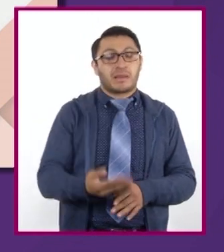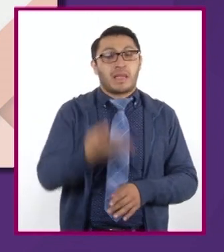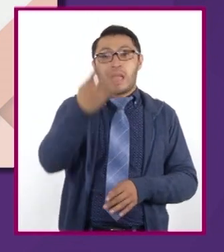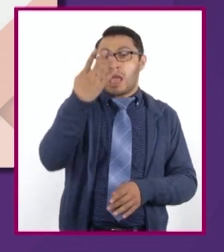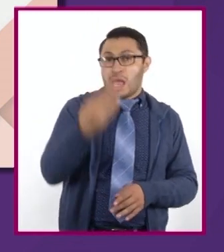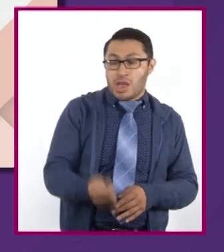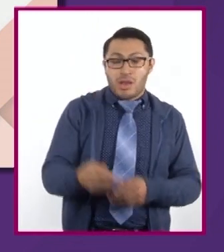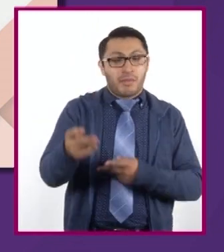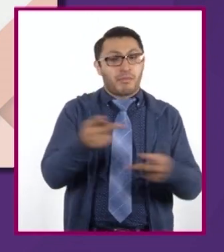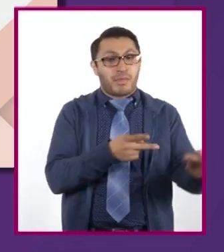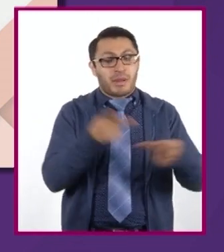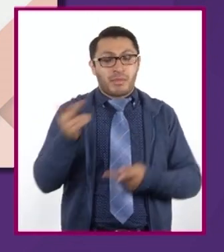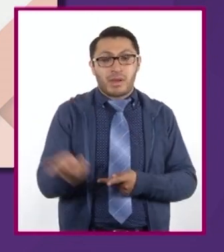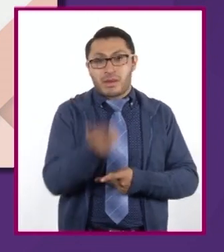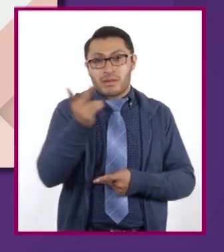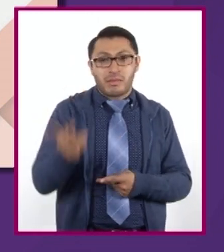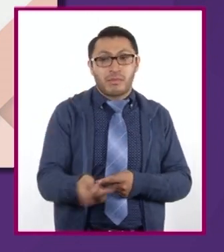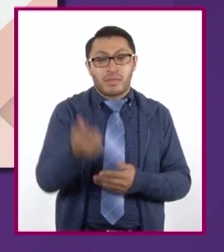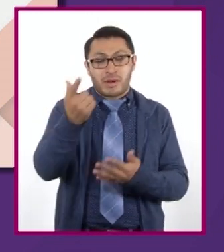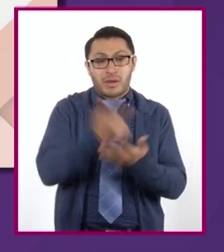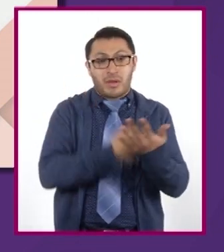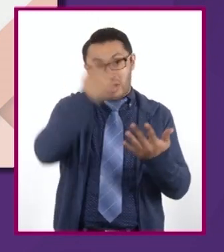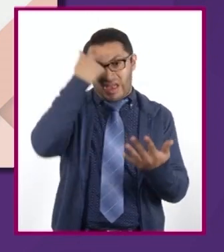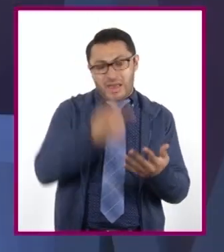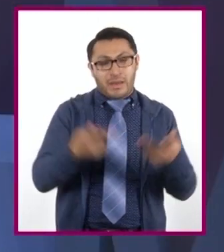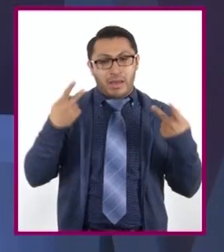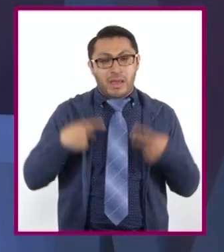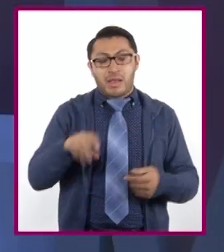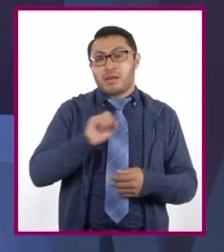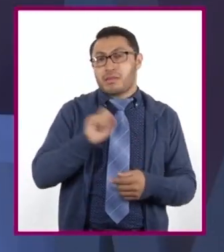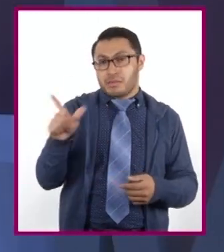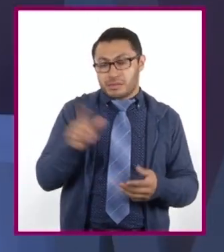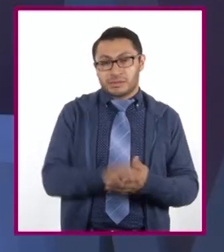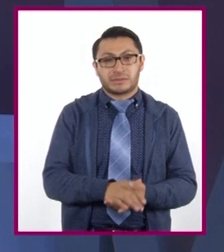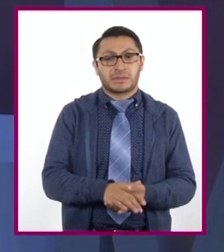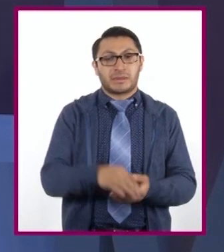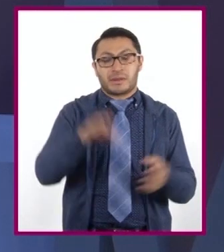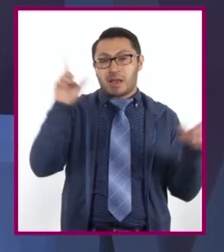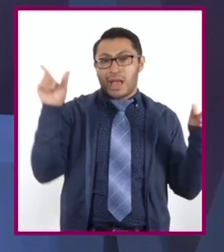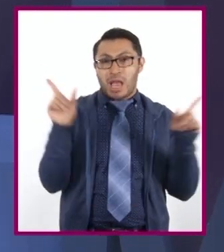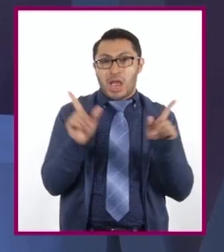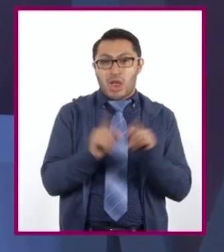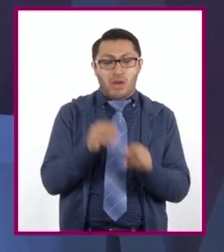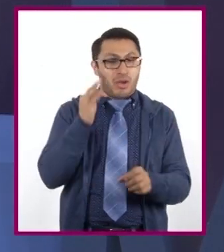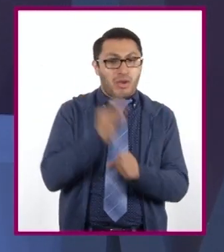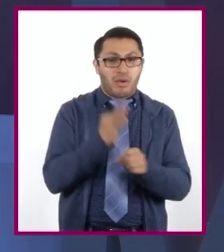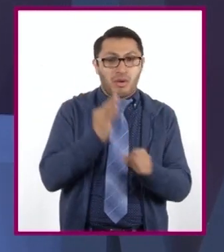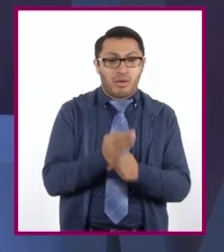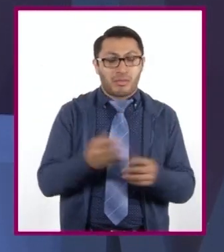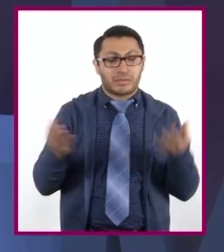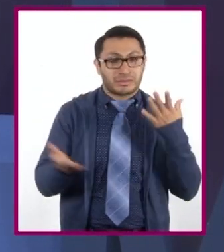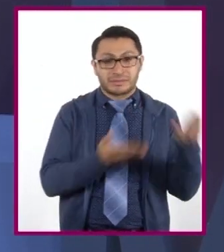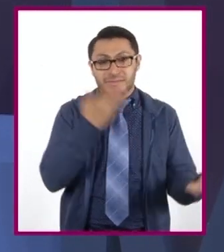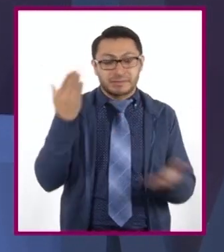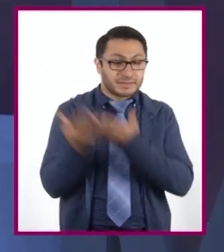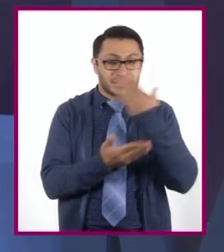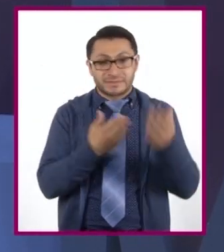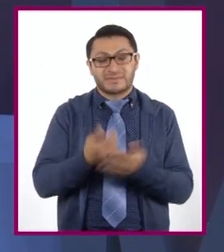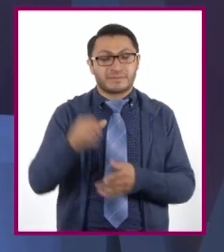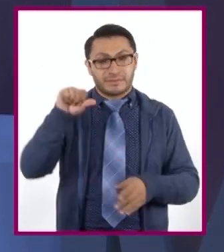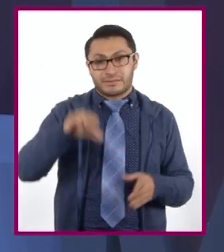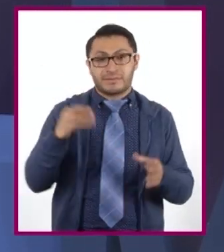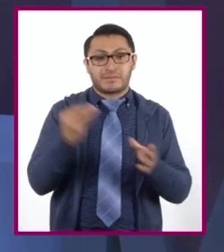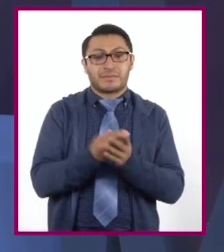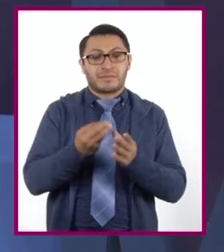9. Preparar preguntas para los panelistas. Para resumir lo que hasta el momento hemos trabajado en